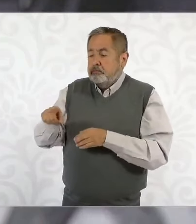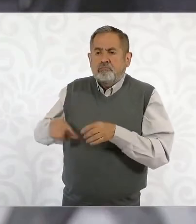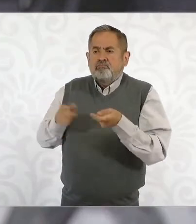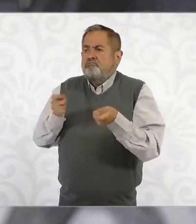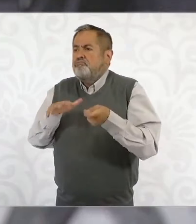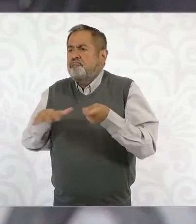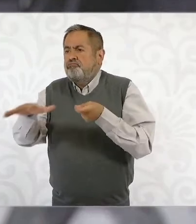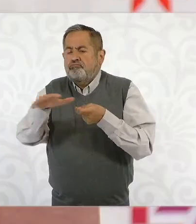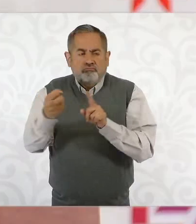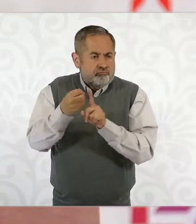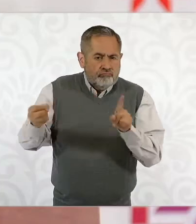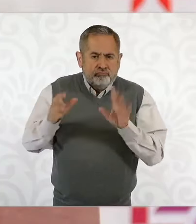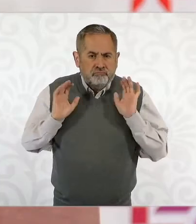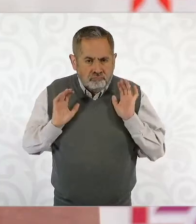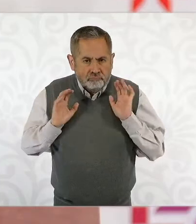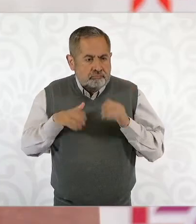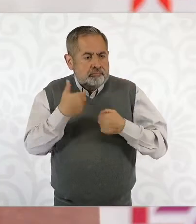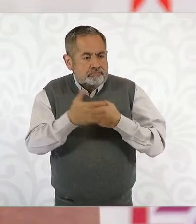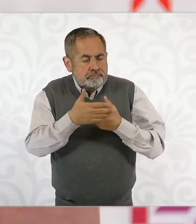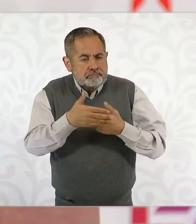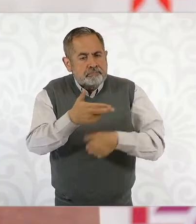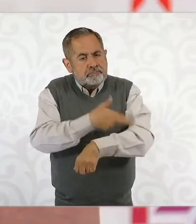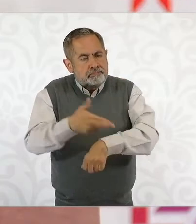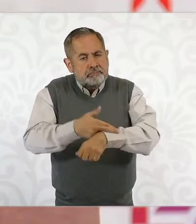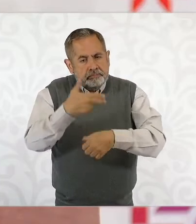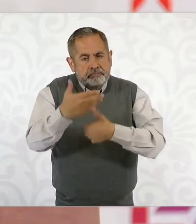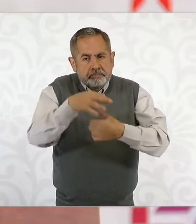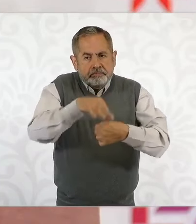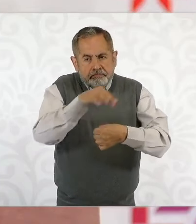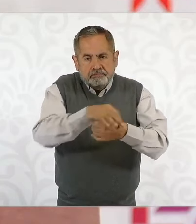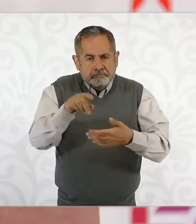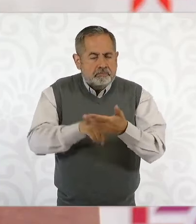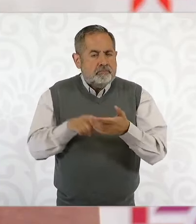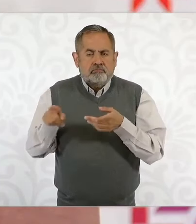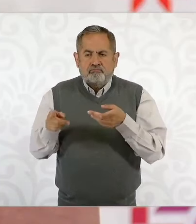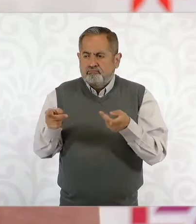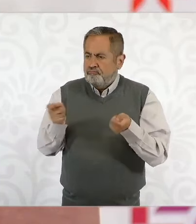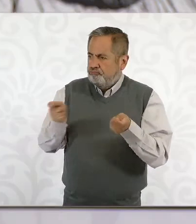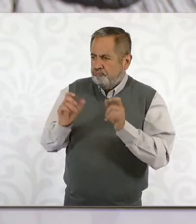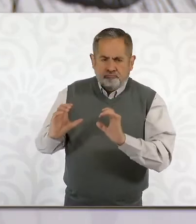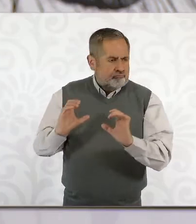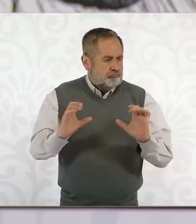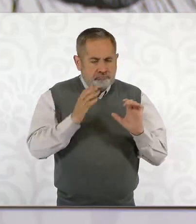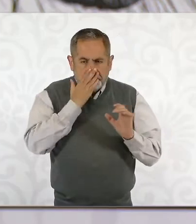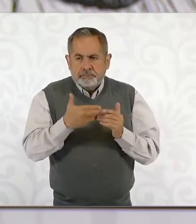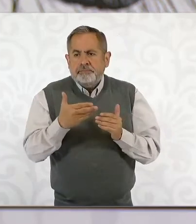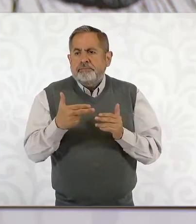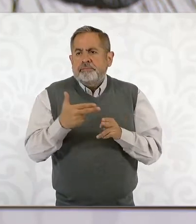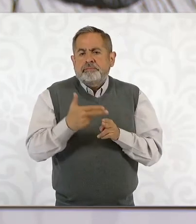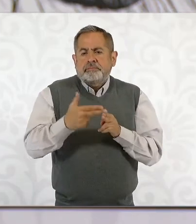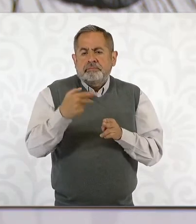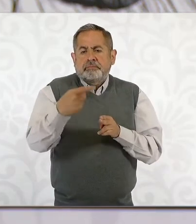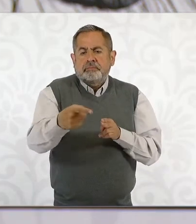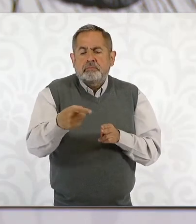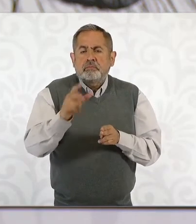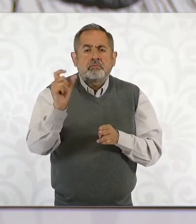de un estado cuando hay procesos electorales. Entonces conducir pues de aquí a el